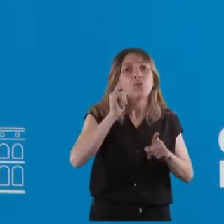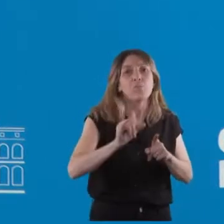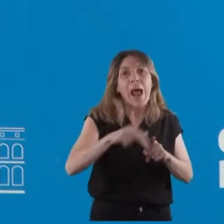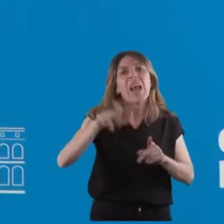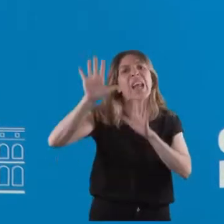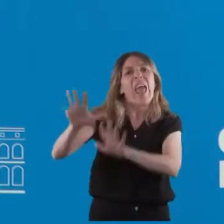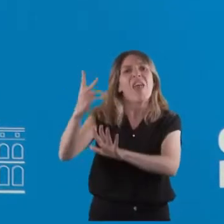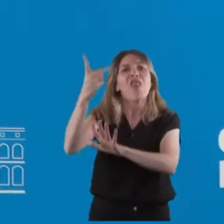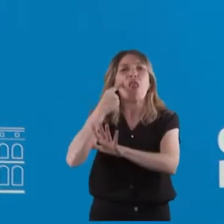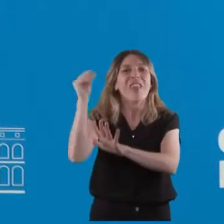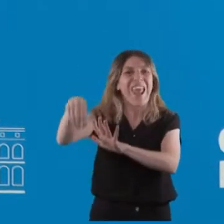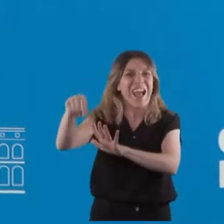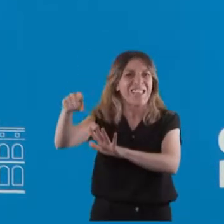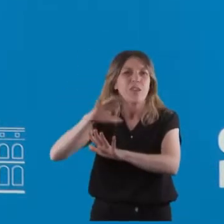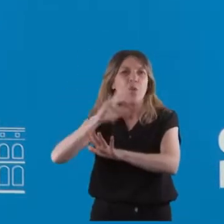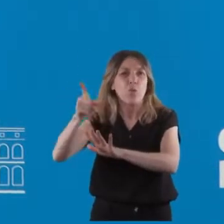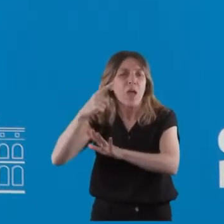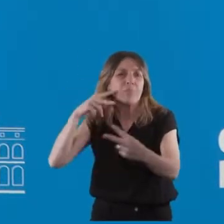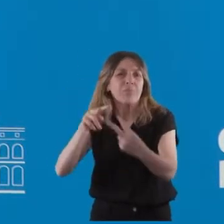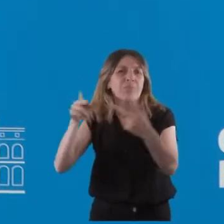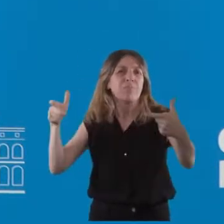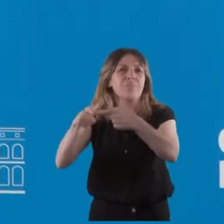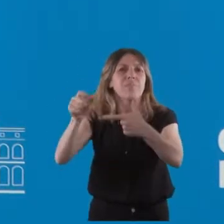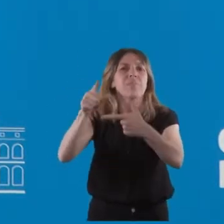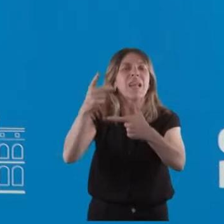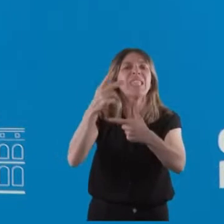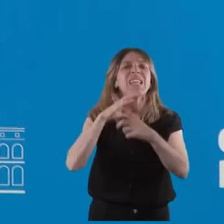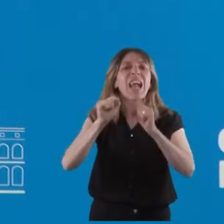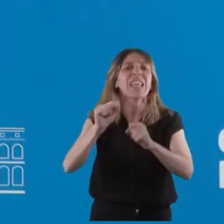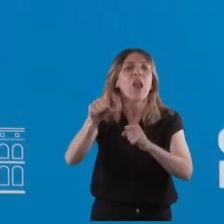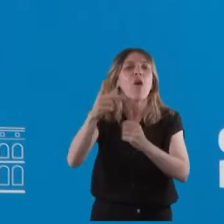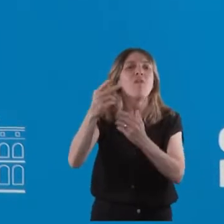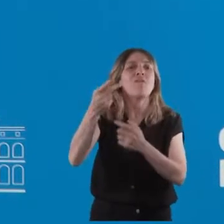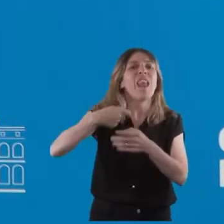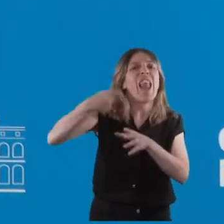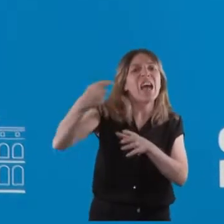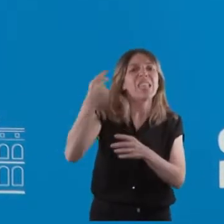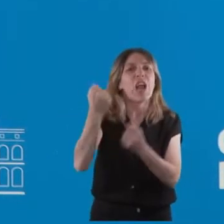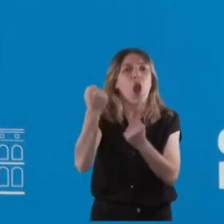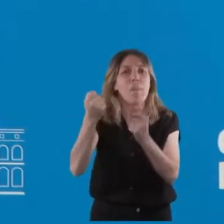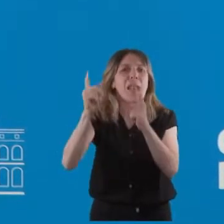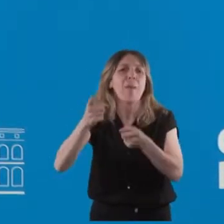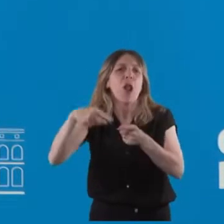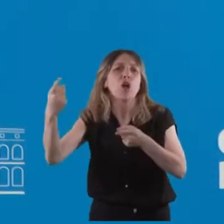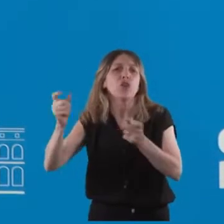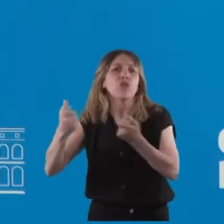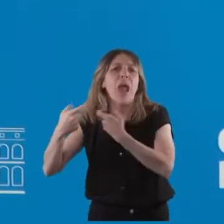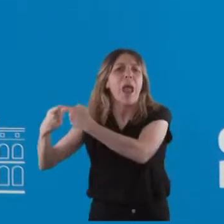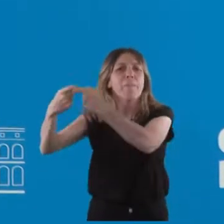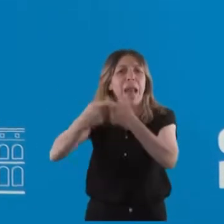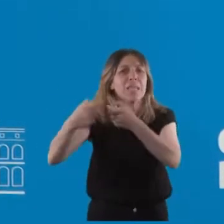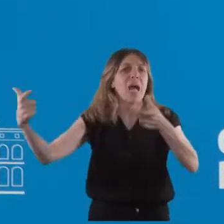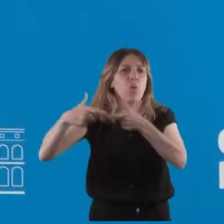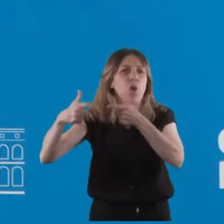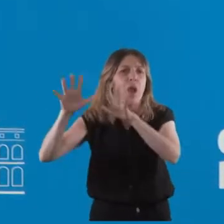rusia encontrándose tanto con el secretario de financia de economía de rusia como con diferentes sectores empresarios para avanzar